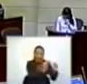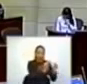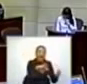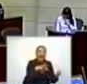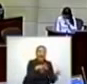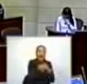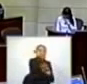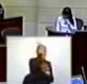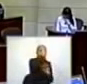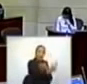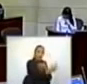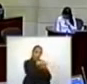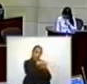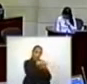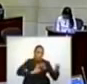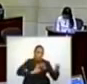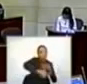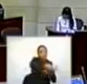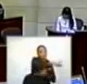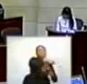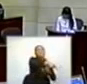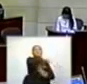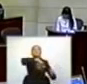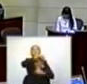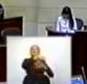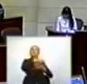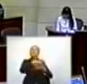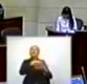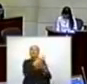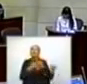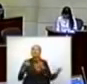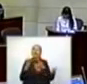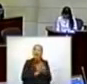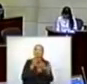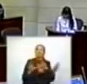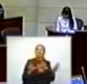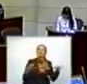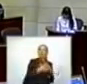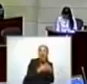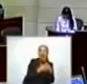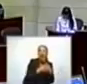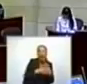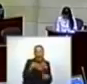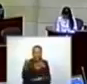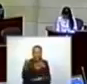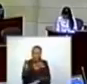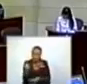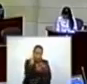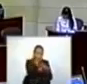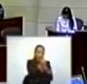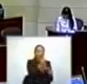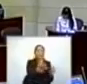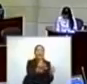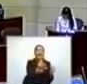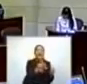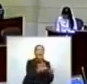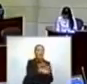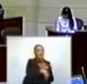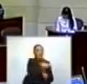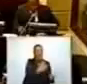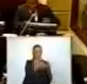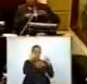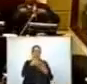gremiales. Clientelas políticas y gremiales que a cambio de los centavos de Agro Ingreso Seguro separaran su suerte